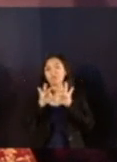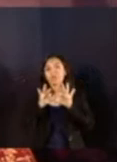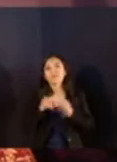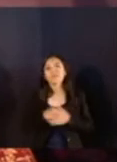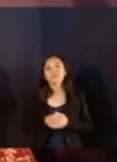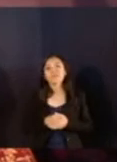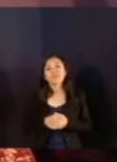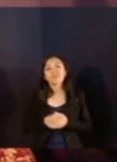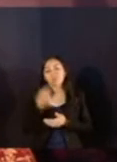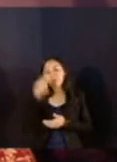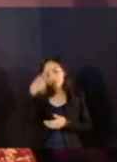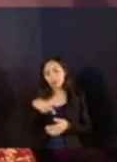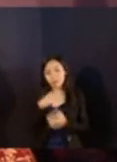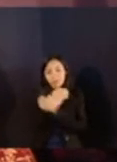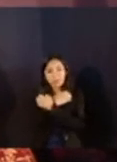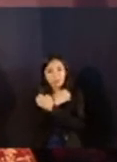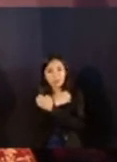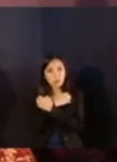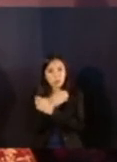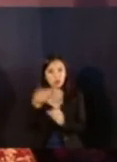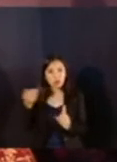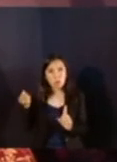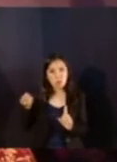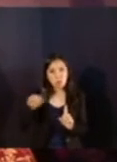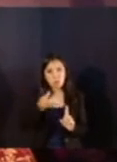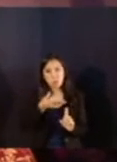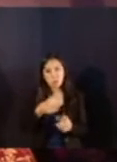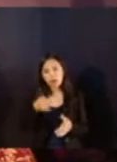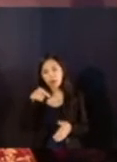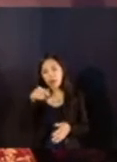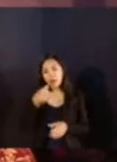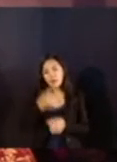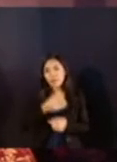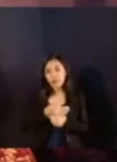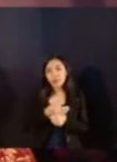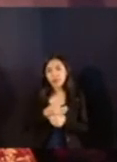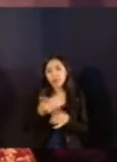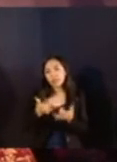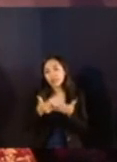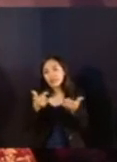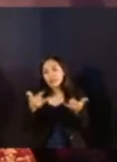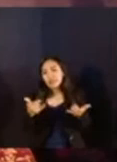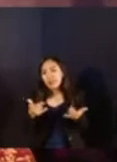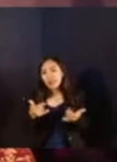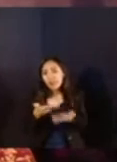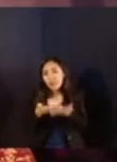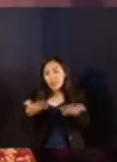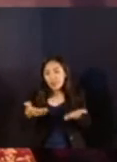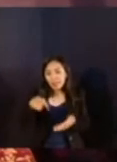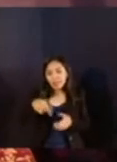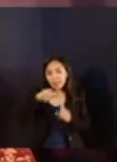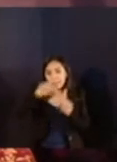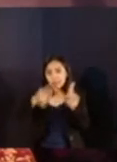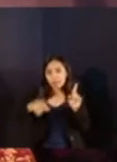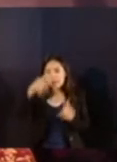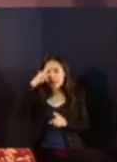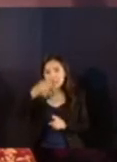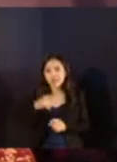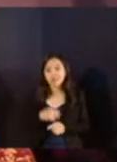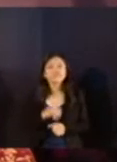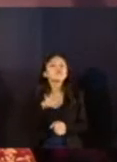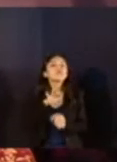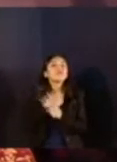la educación que podemos proveer a estas alturas de la historia y en concreto en México. Me